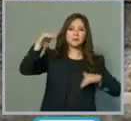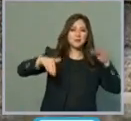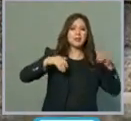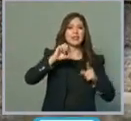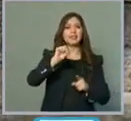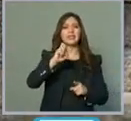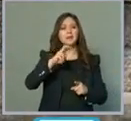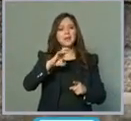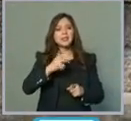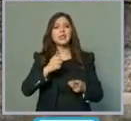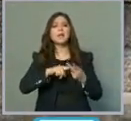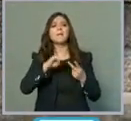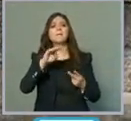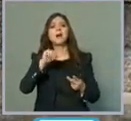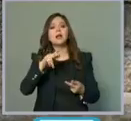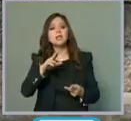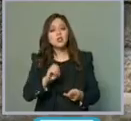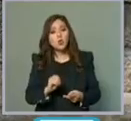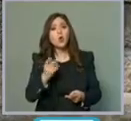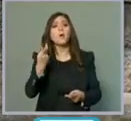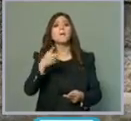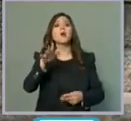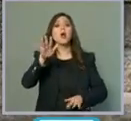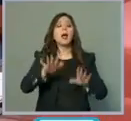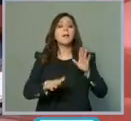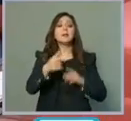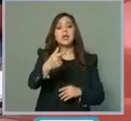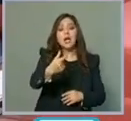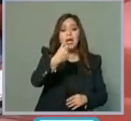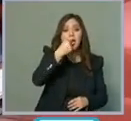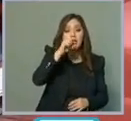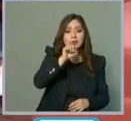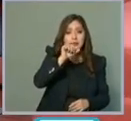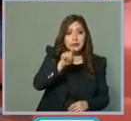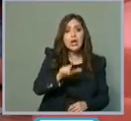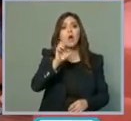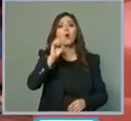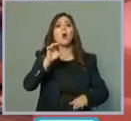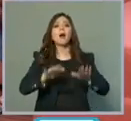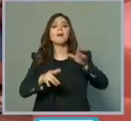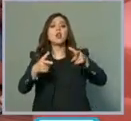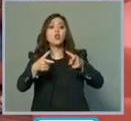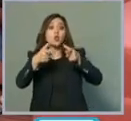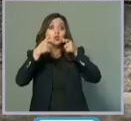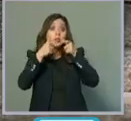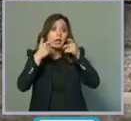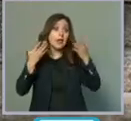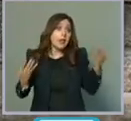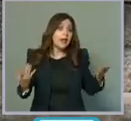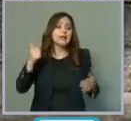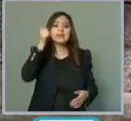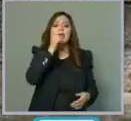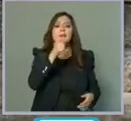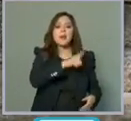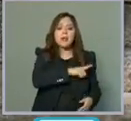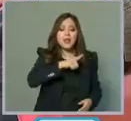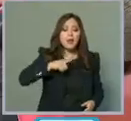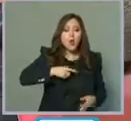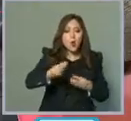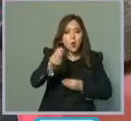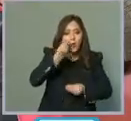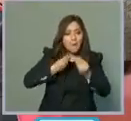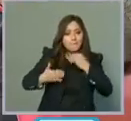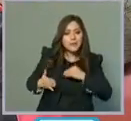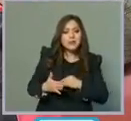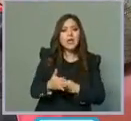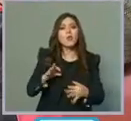para controlar también la porción de la galletita salada, la tostadita? Porque es que siempre nosotros lo acompañamos con algo que engorda. No está